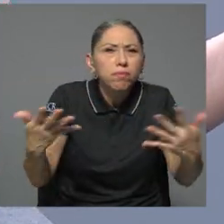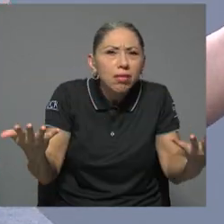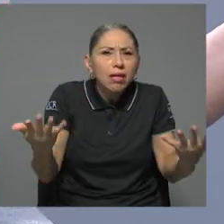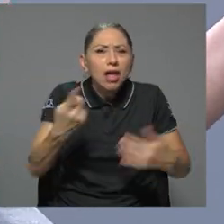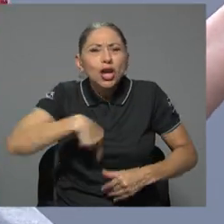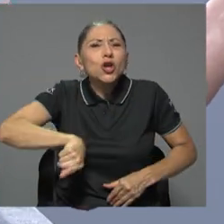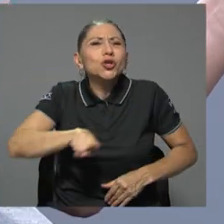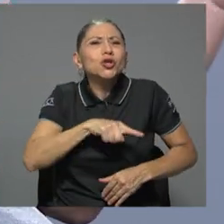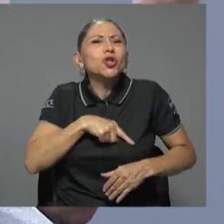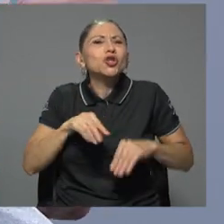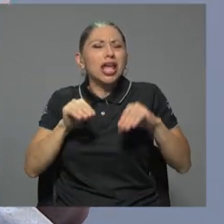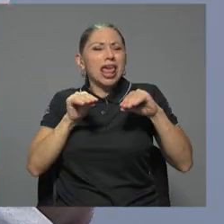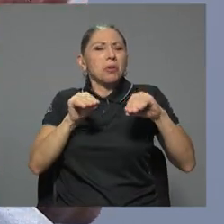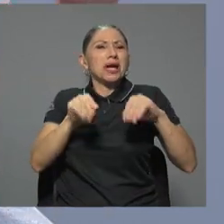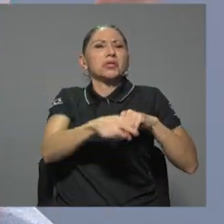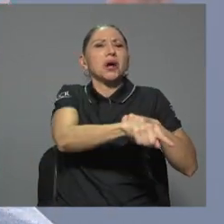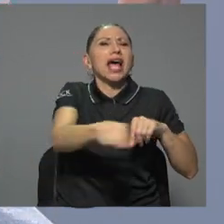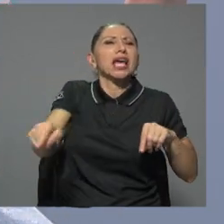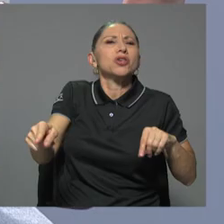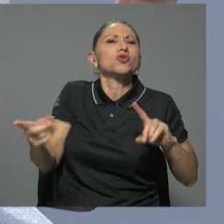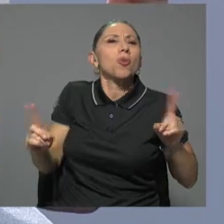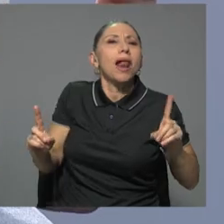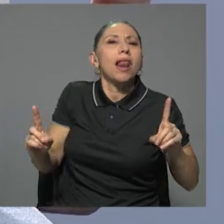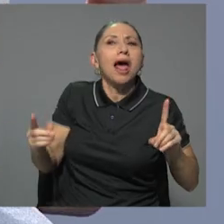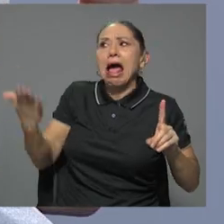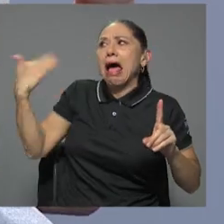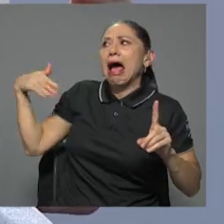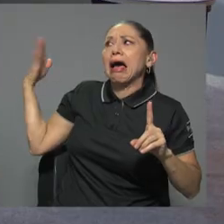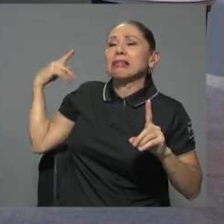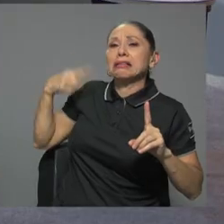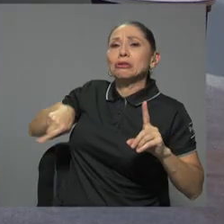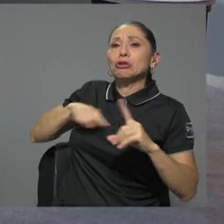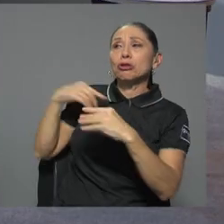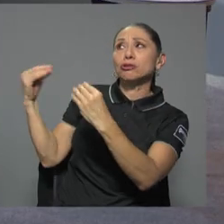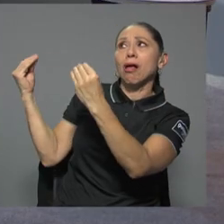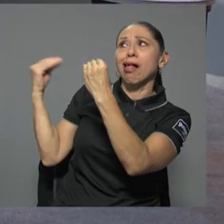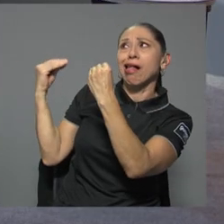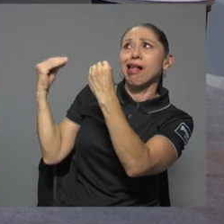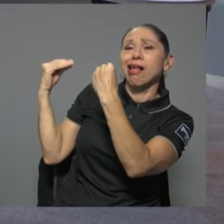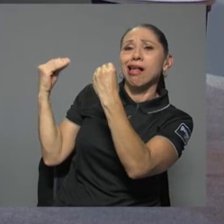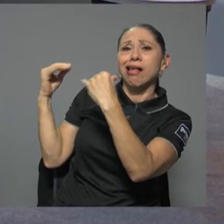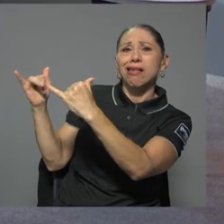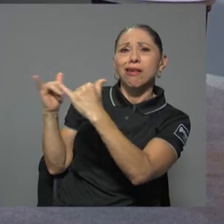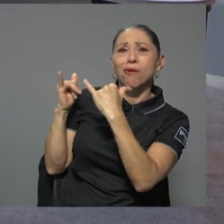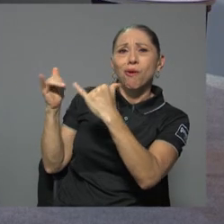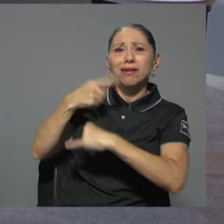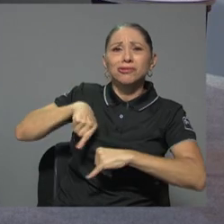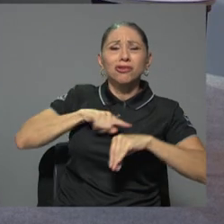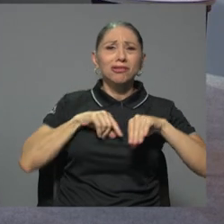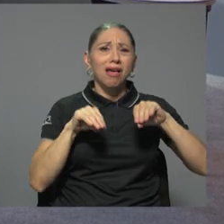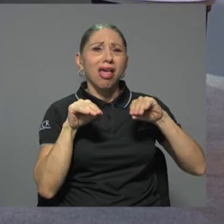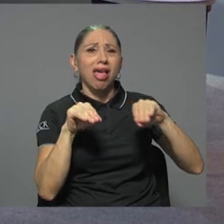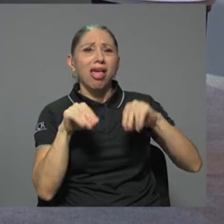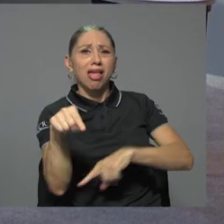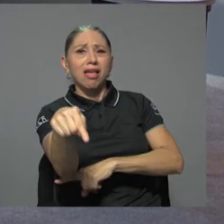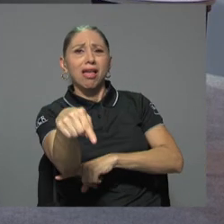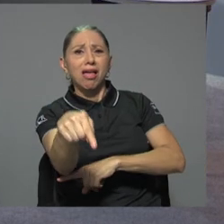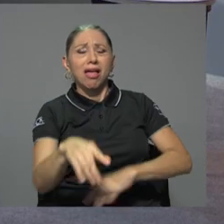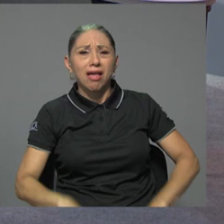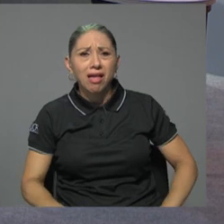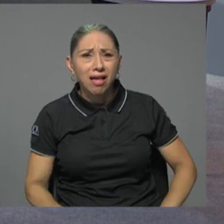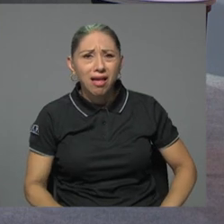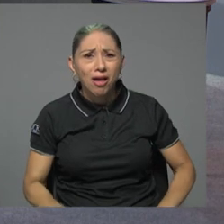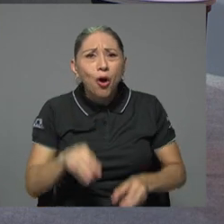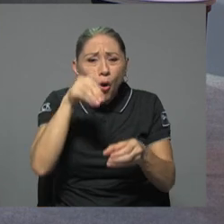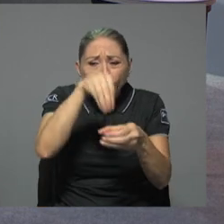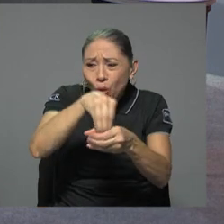la misma que nos dieron a nosotros hace x años no digamos cuantos o sea es exactamente no los contenidos no